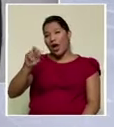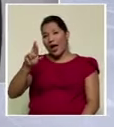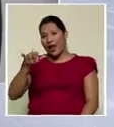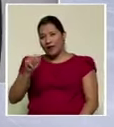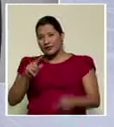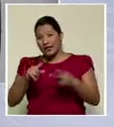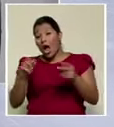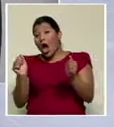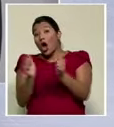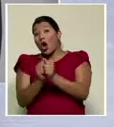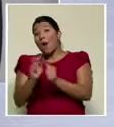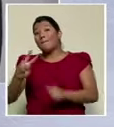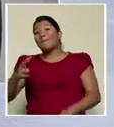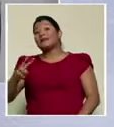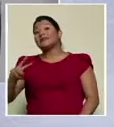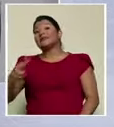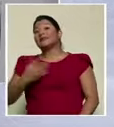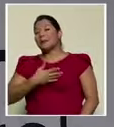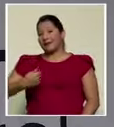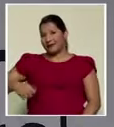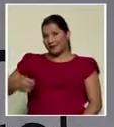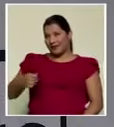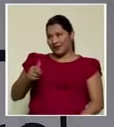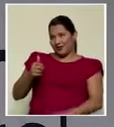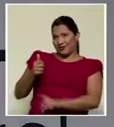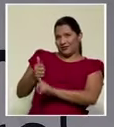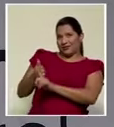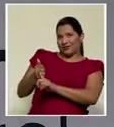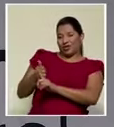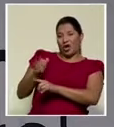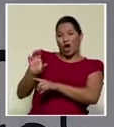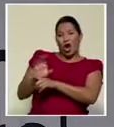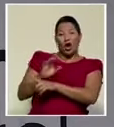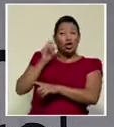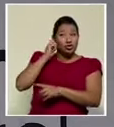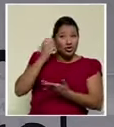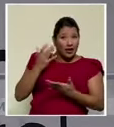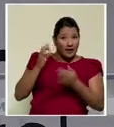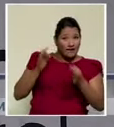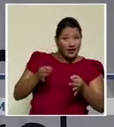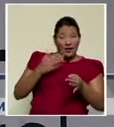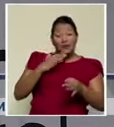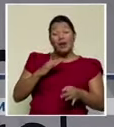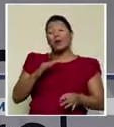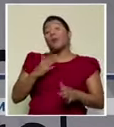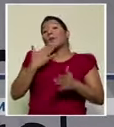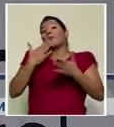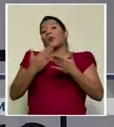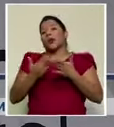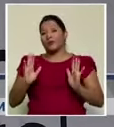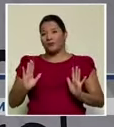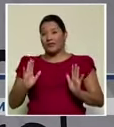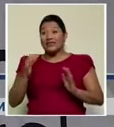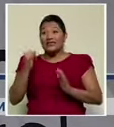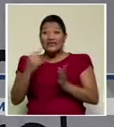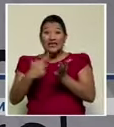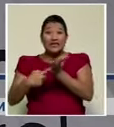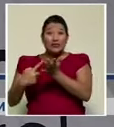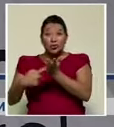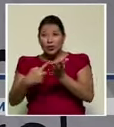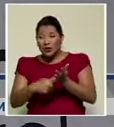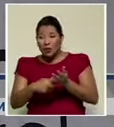Pues sí, es todo un tema a debatir, si la renuncia era lo que